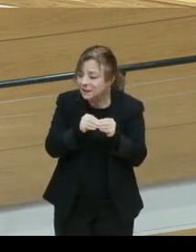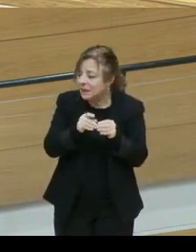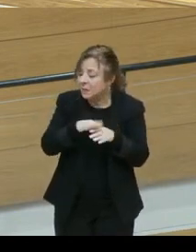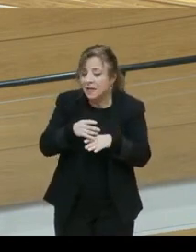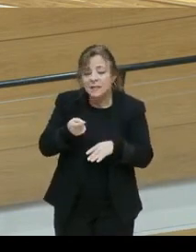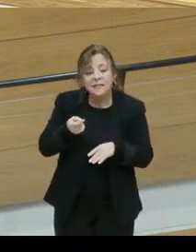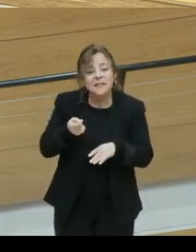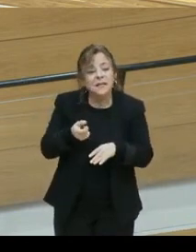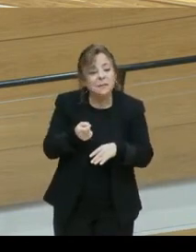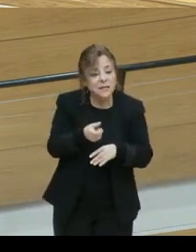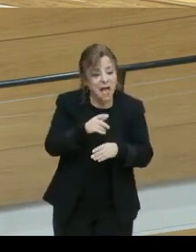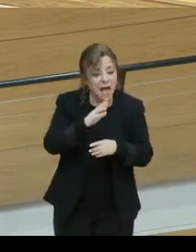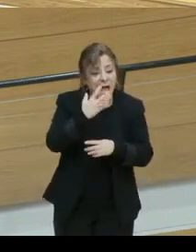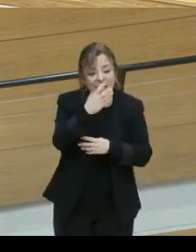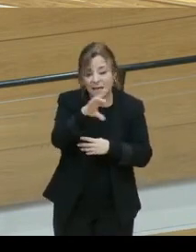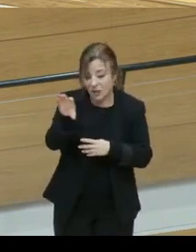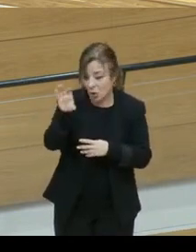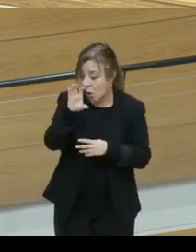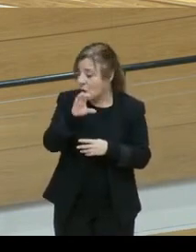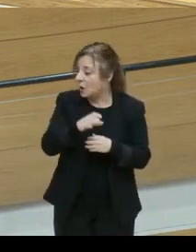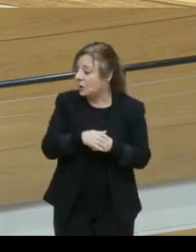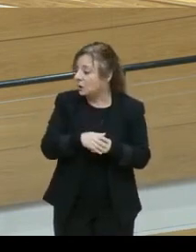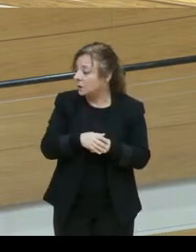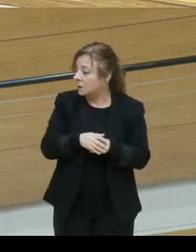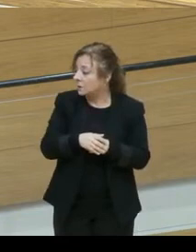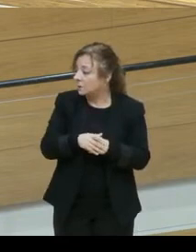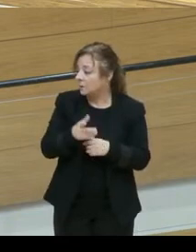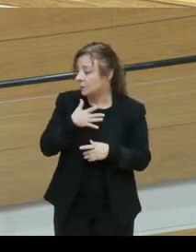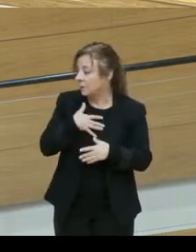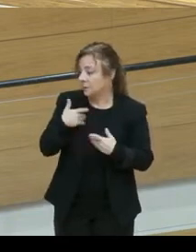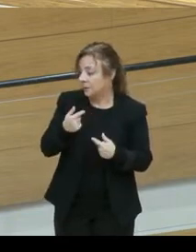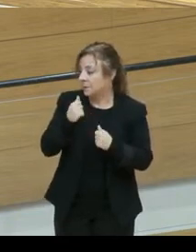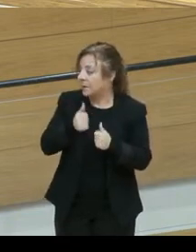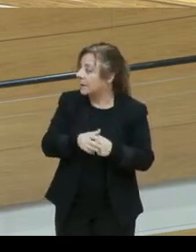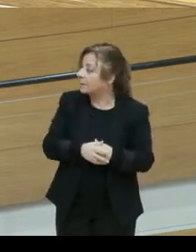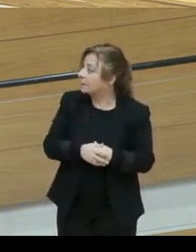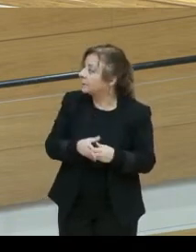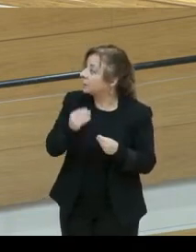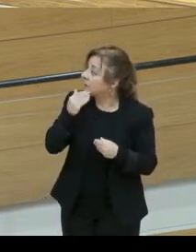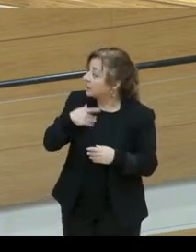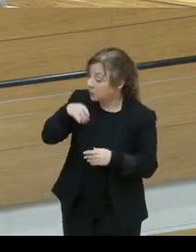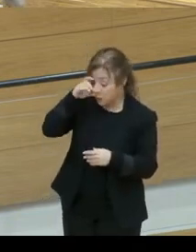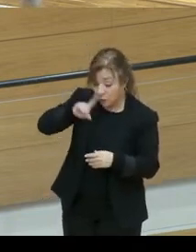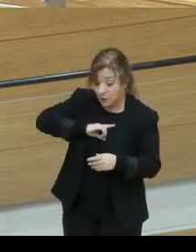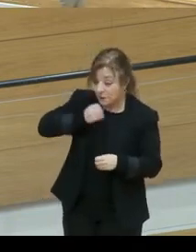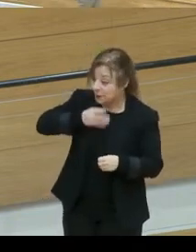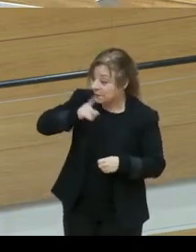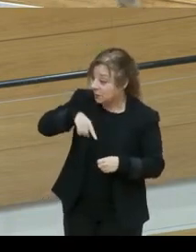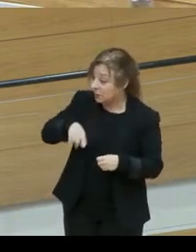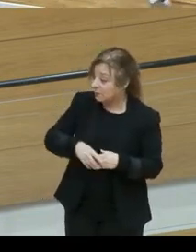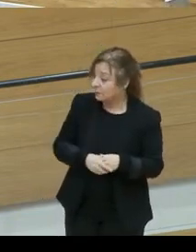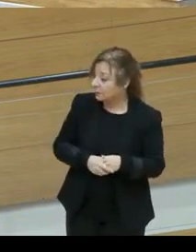de girasol. Y bueno, cuando quieras pues puedes comenzar. Vale, muchas gracias. ¿Se me escucha bien?